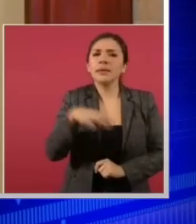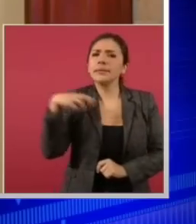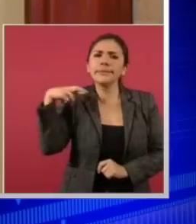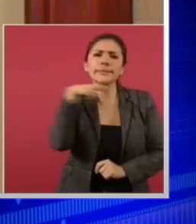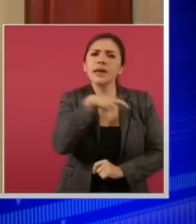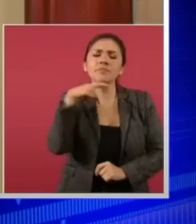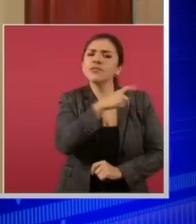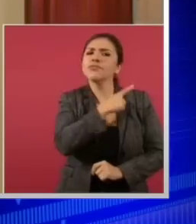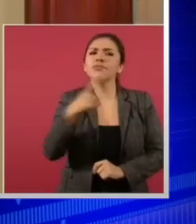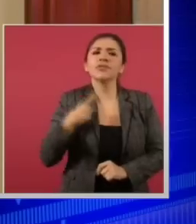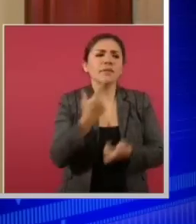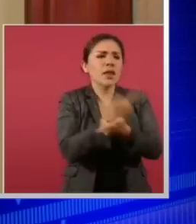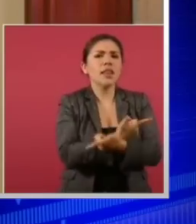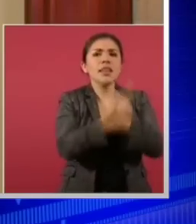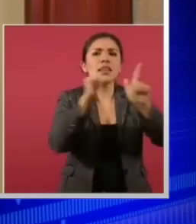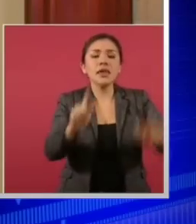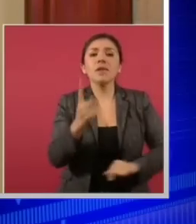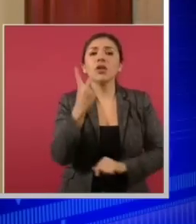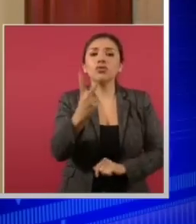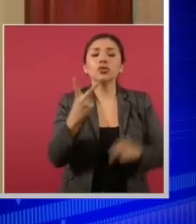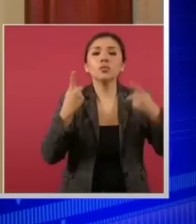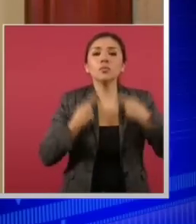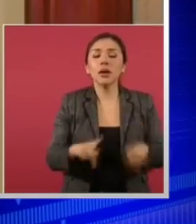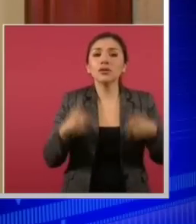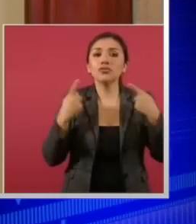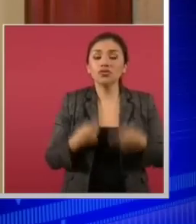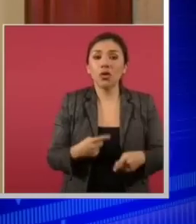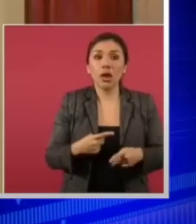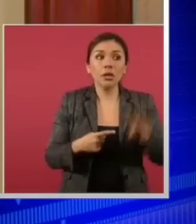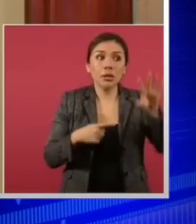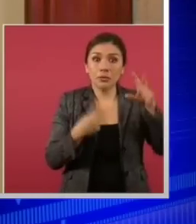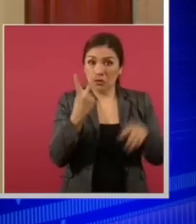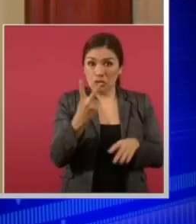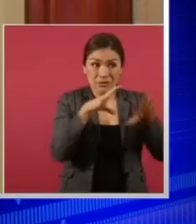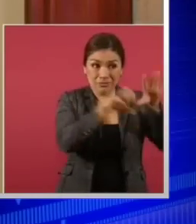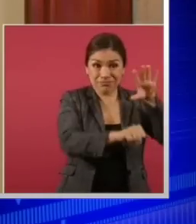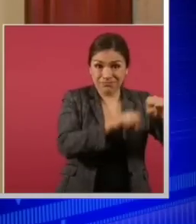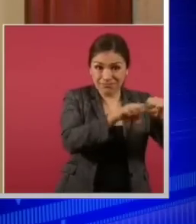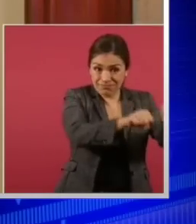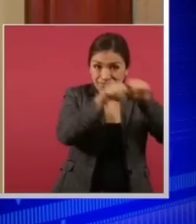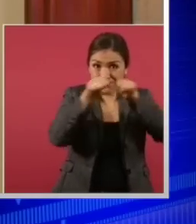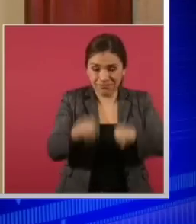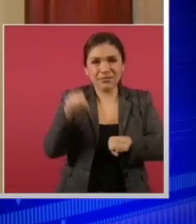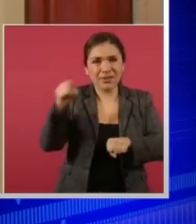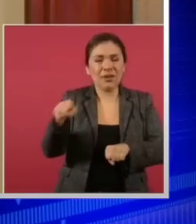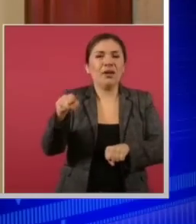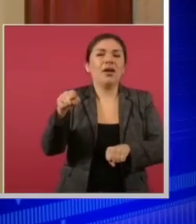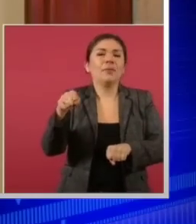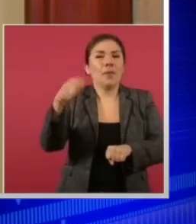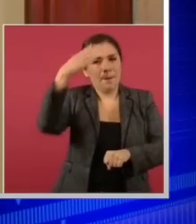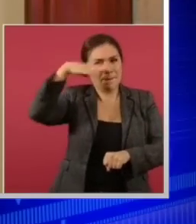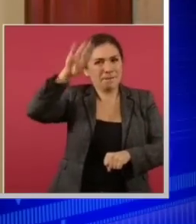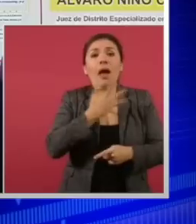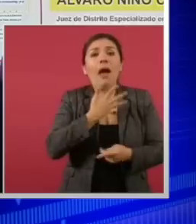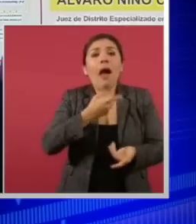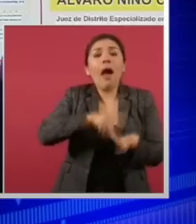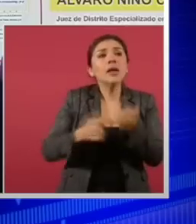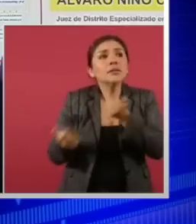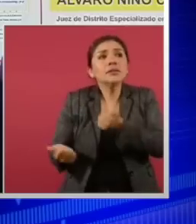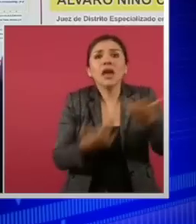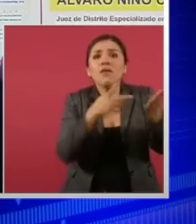libertad de dos personas que fueron detenidas por la Secretaría de Marina